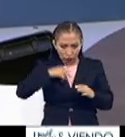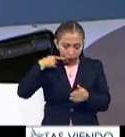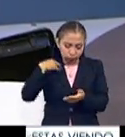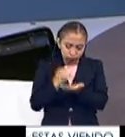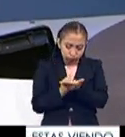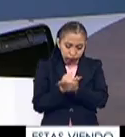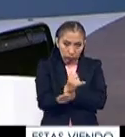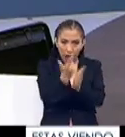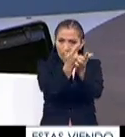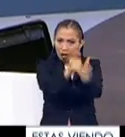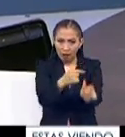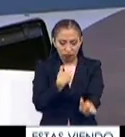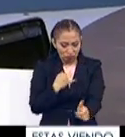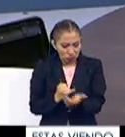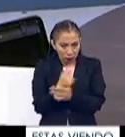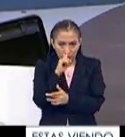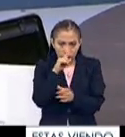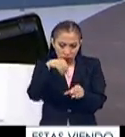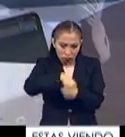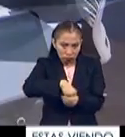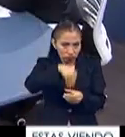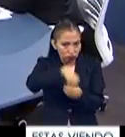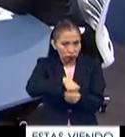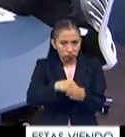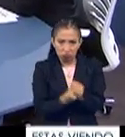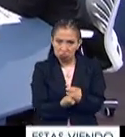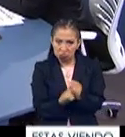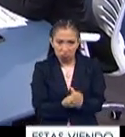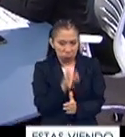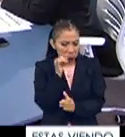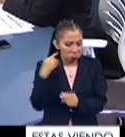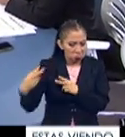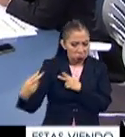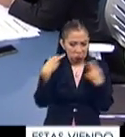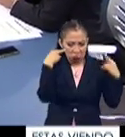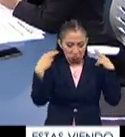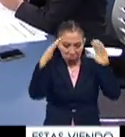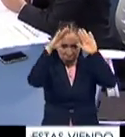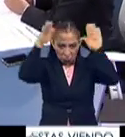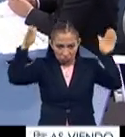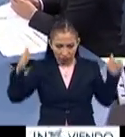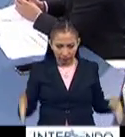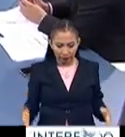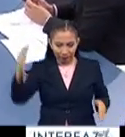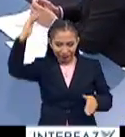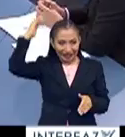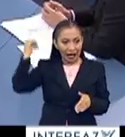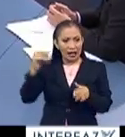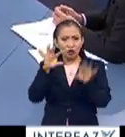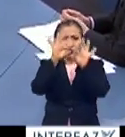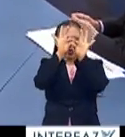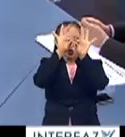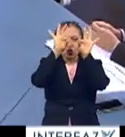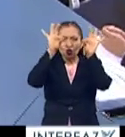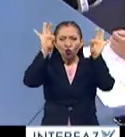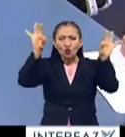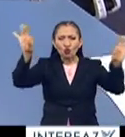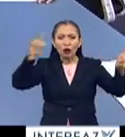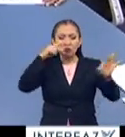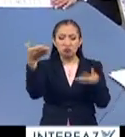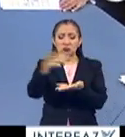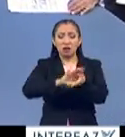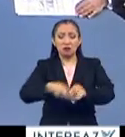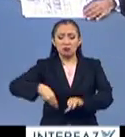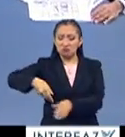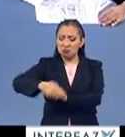un voto libre, un voto secreto, porque está totalmente resguardado. Uh-huh, y así como lo ves de delgado y práctico, que se guarda todo